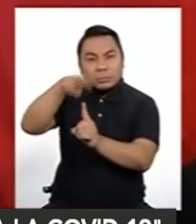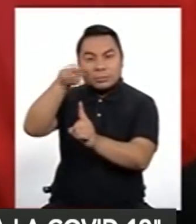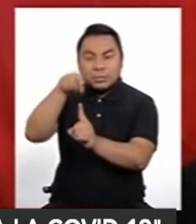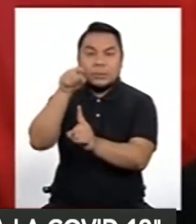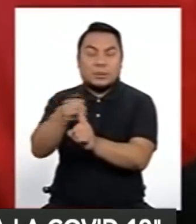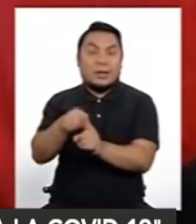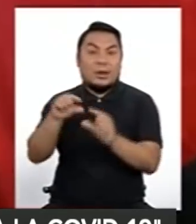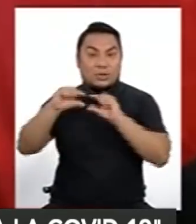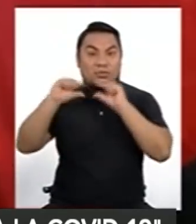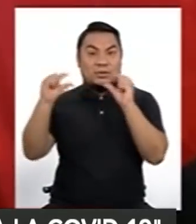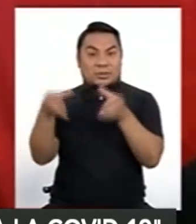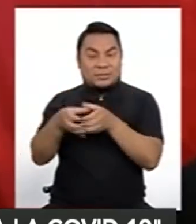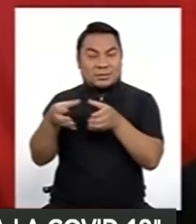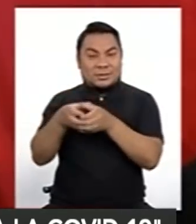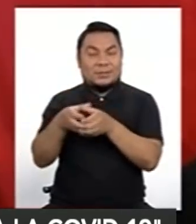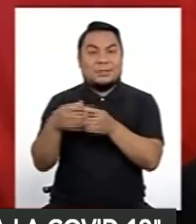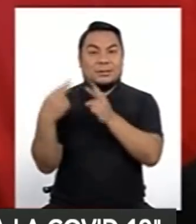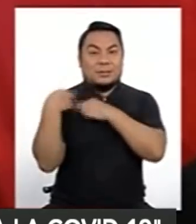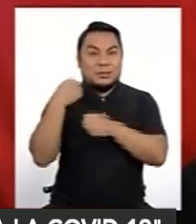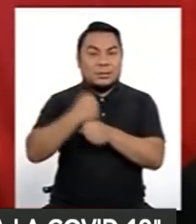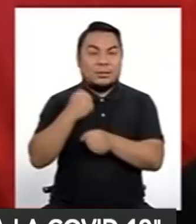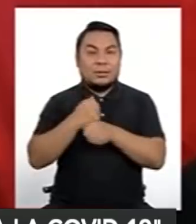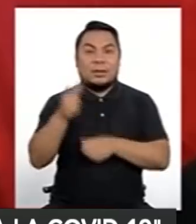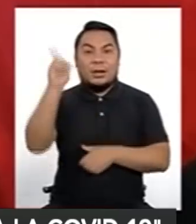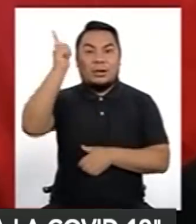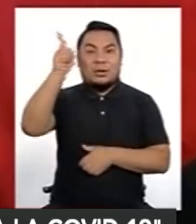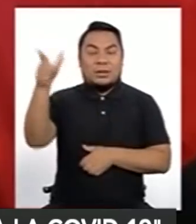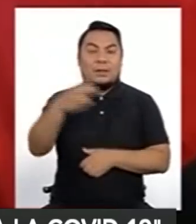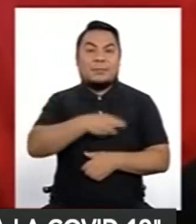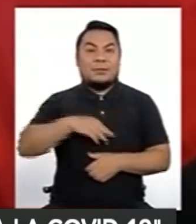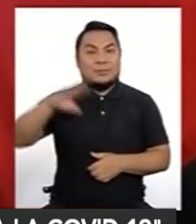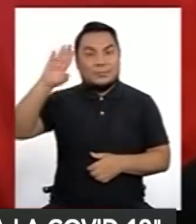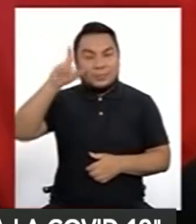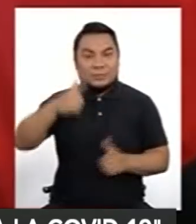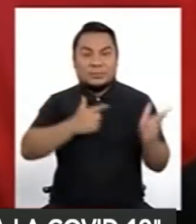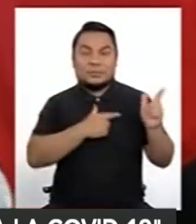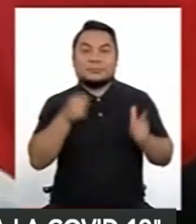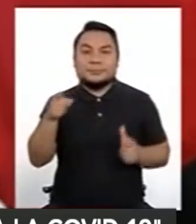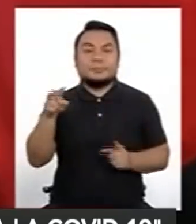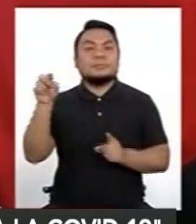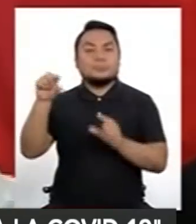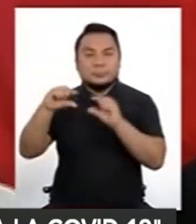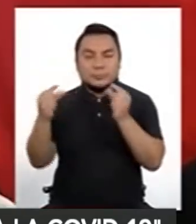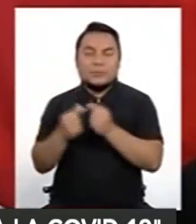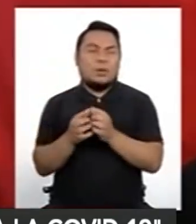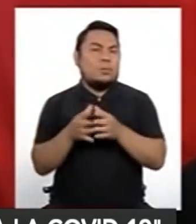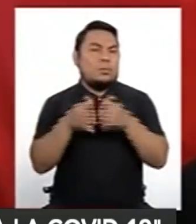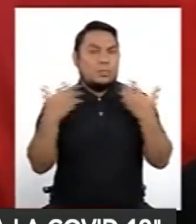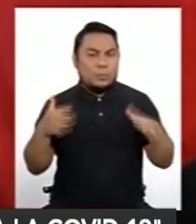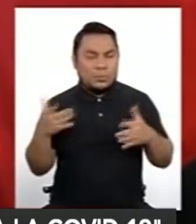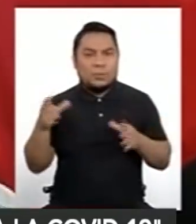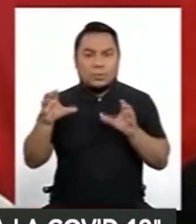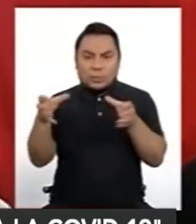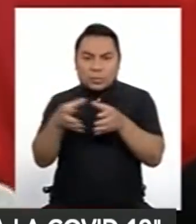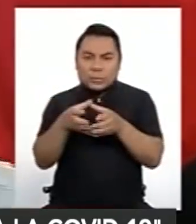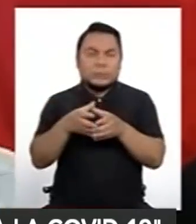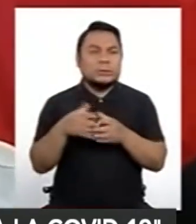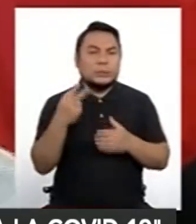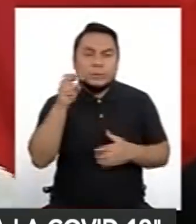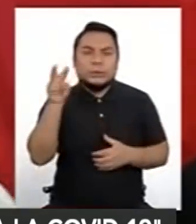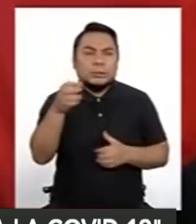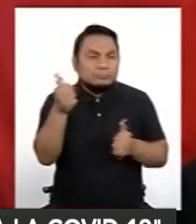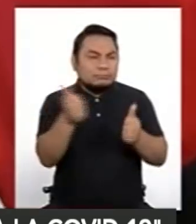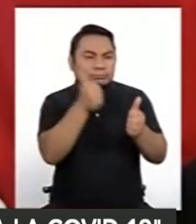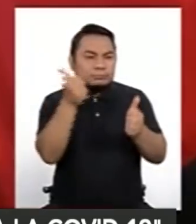hace el equipo liderado por el Ministerio de Defensa, en Te Cuido Perú, un sistema ambicioso de